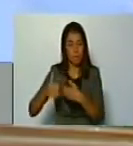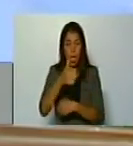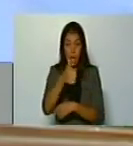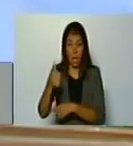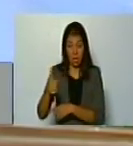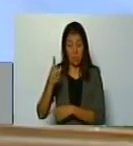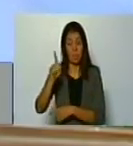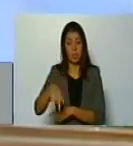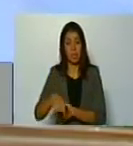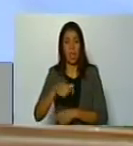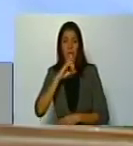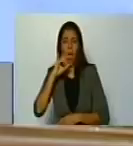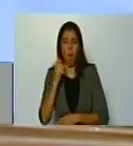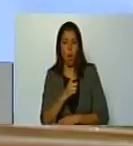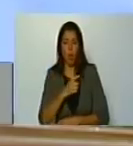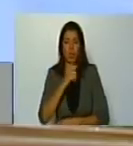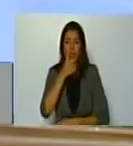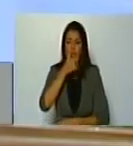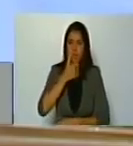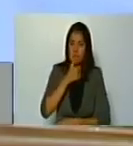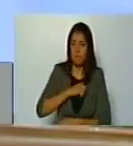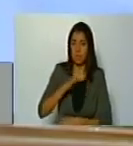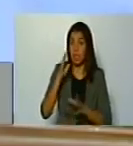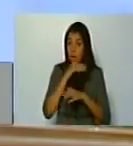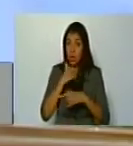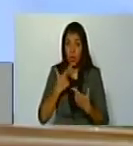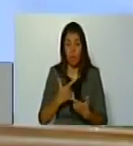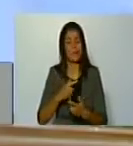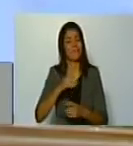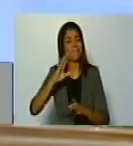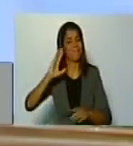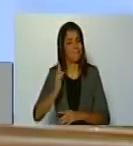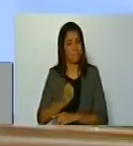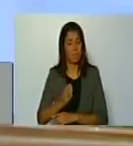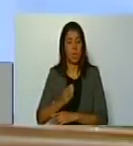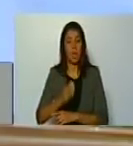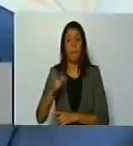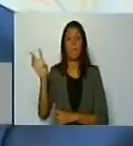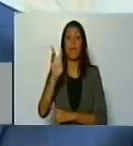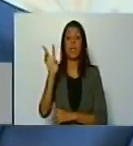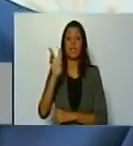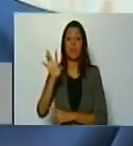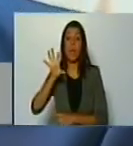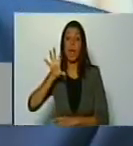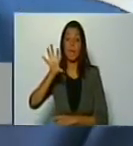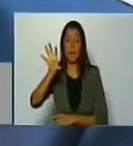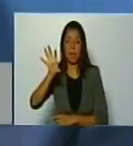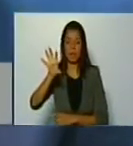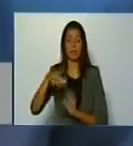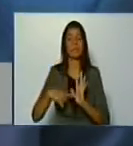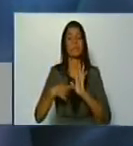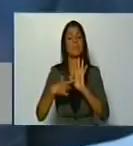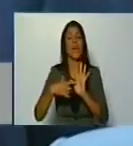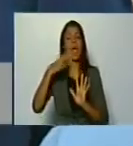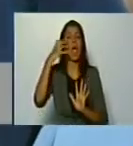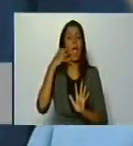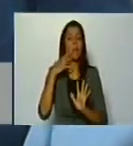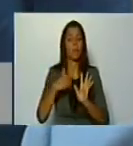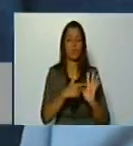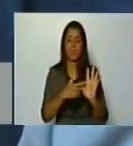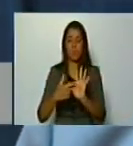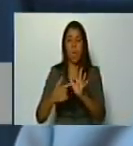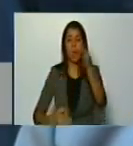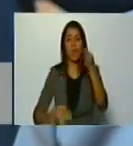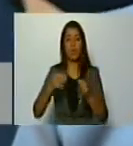la intolerancia en todos los sentidos, lo cual coloca a la República Bolivariana de Venezuela a la vanguardia del sistema